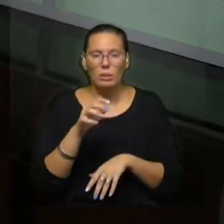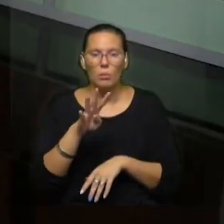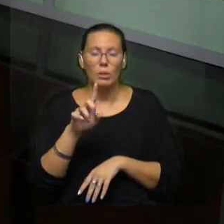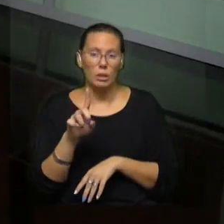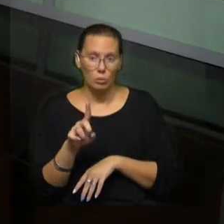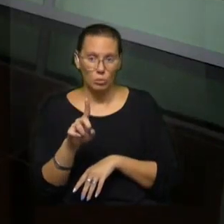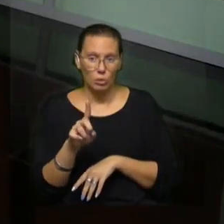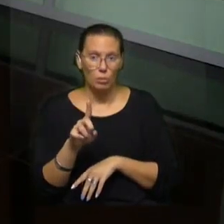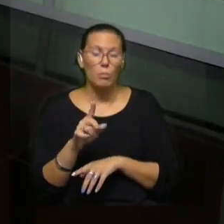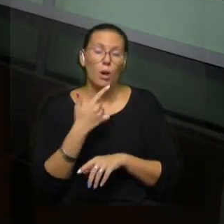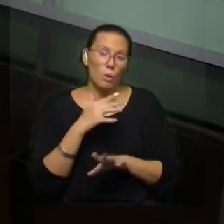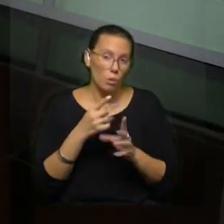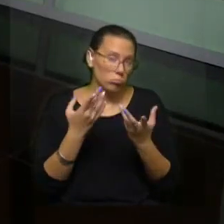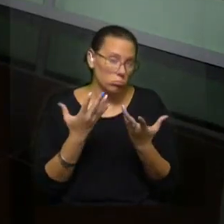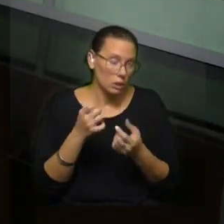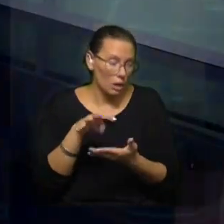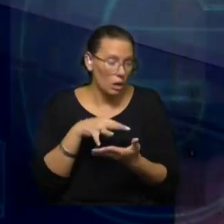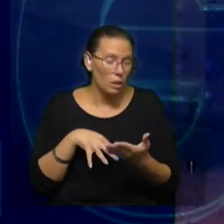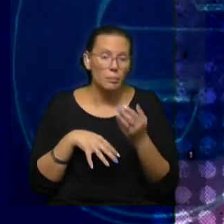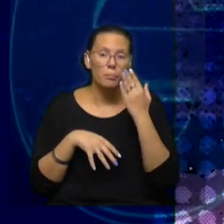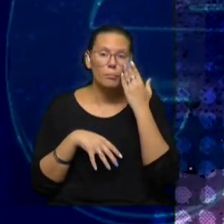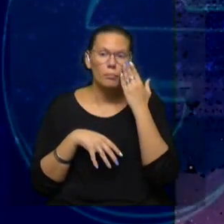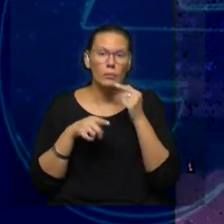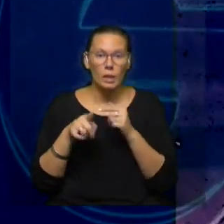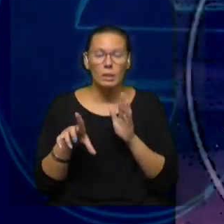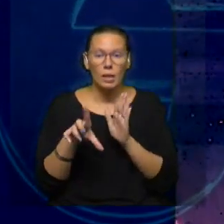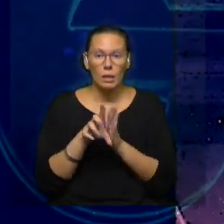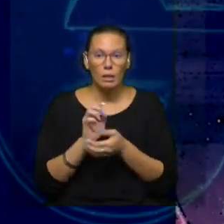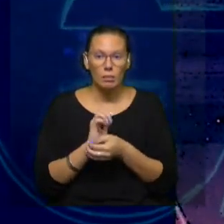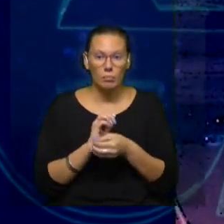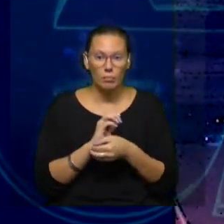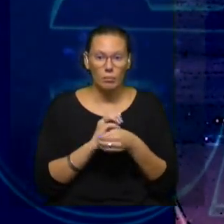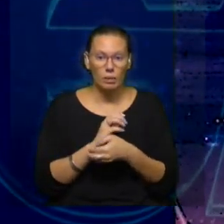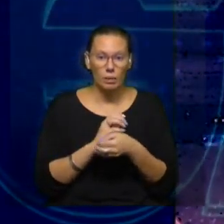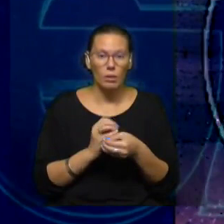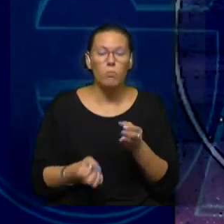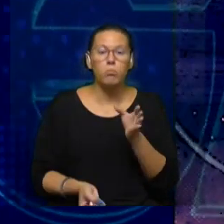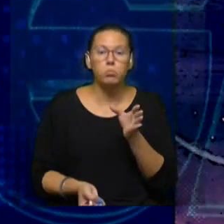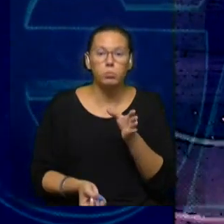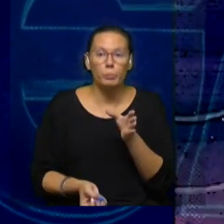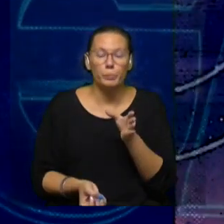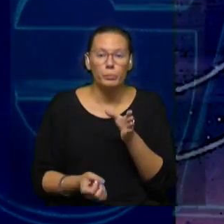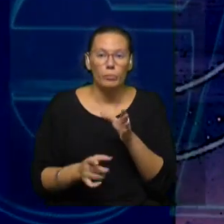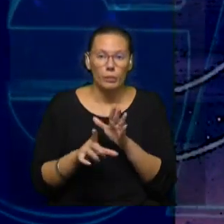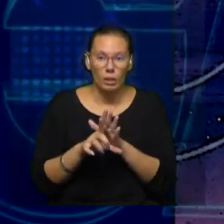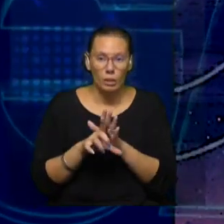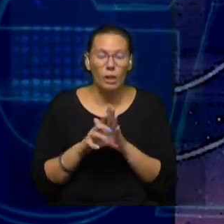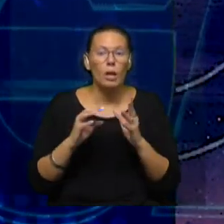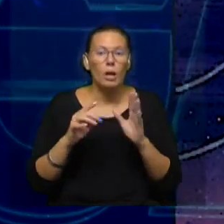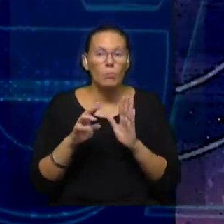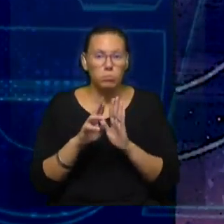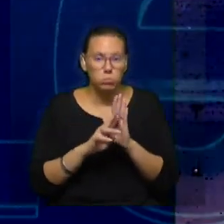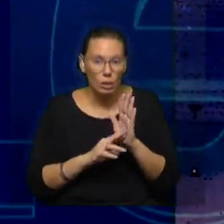19.641, si a alguien le interesa verla. Bueno, esa ley lo que genera, además de bueno, una serie de ordenamientos